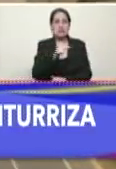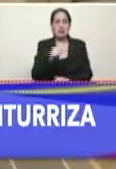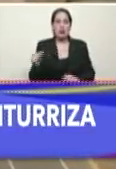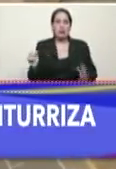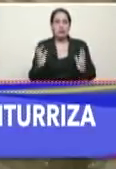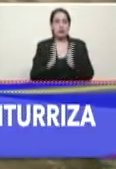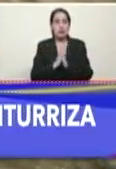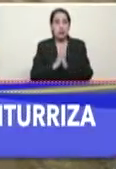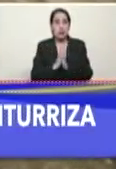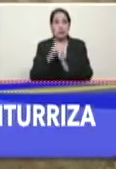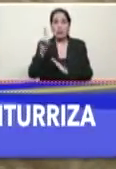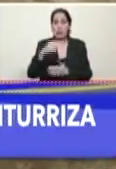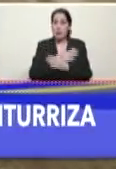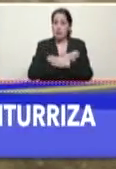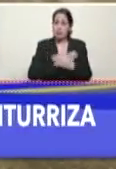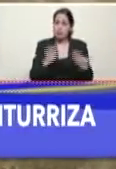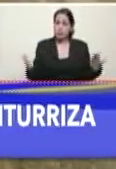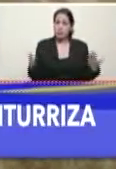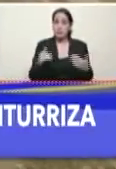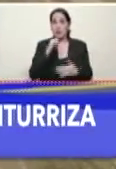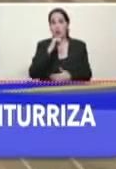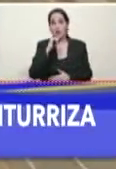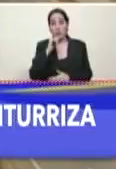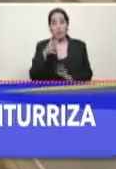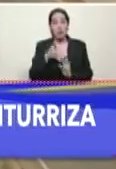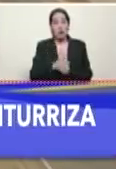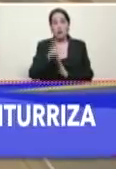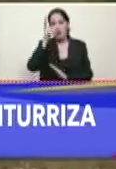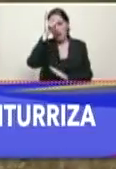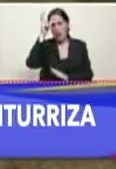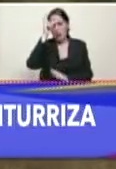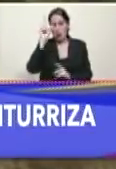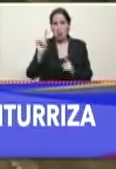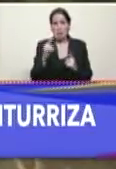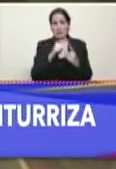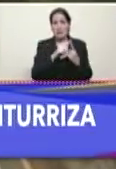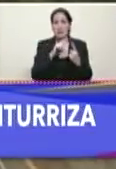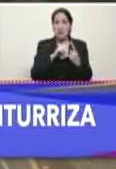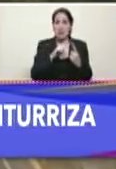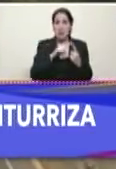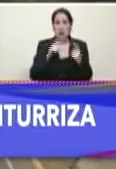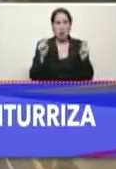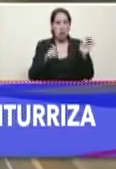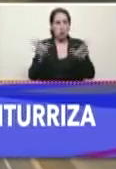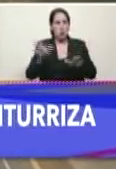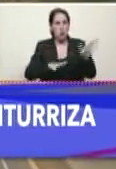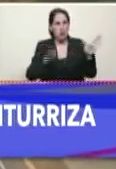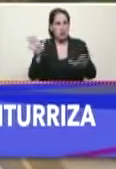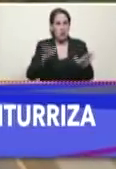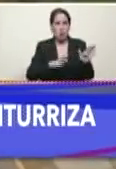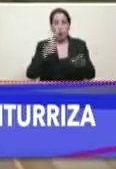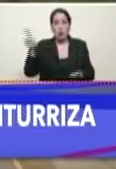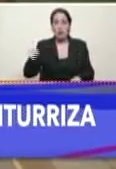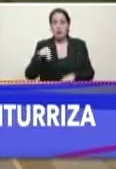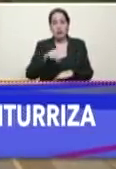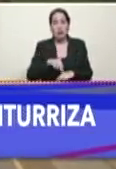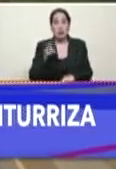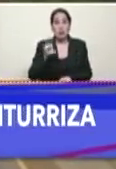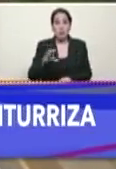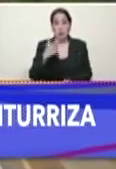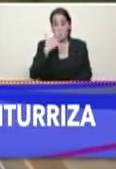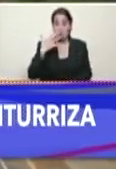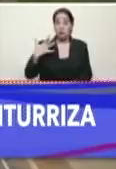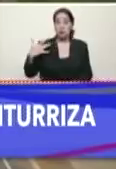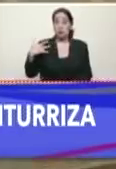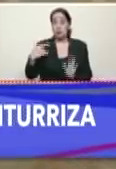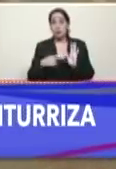presidente, permítanos también informar que Falcón fue el primer destino turístico nacional del país. Y orgullosos estamos